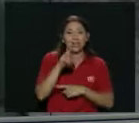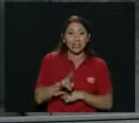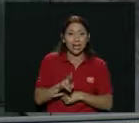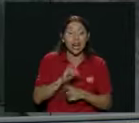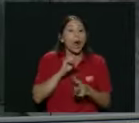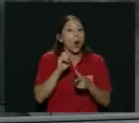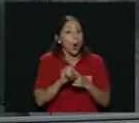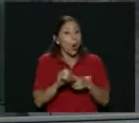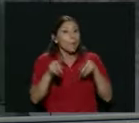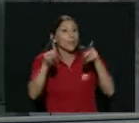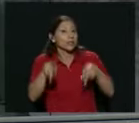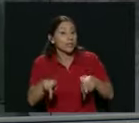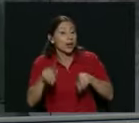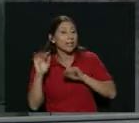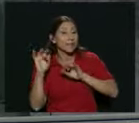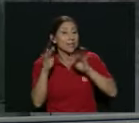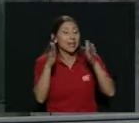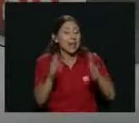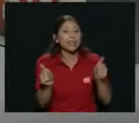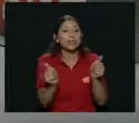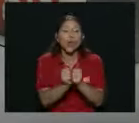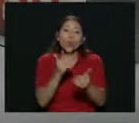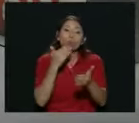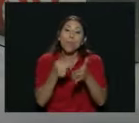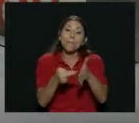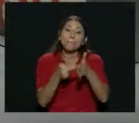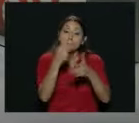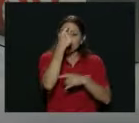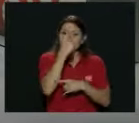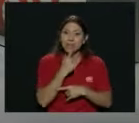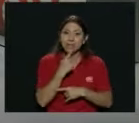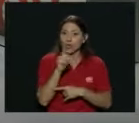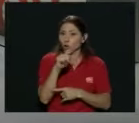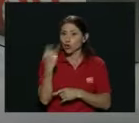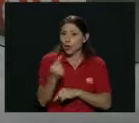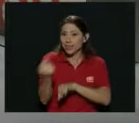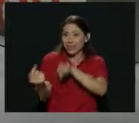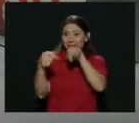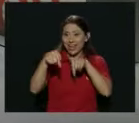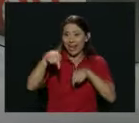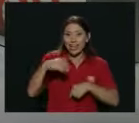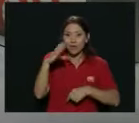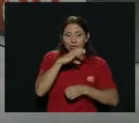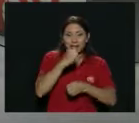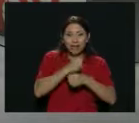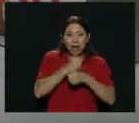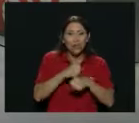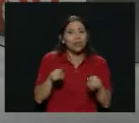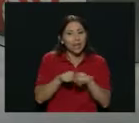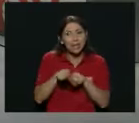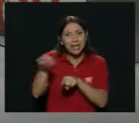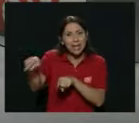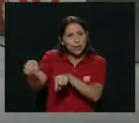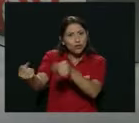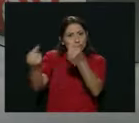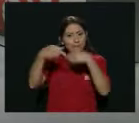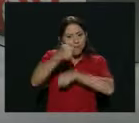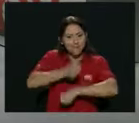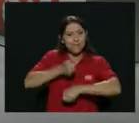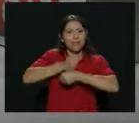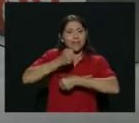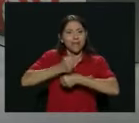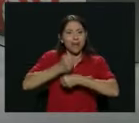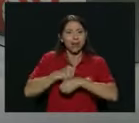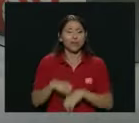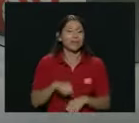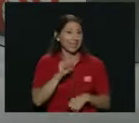atracción de población migrante de un buen perfil, ¿verdad? Que no solamente vengan a buscar trabajo, sino también a crear trabajo, ¿verdad? Sí, el informe